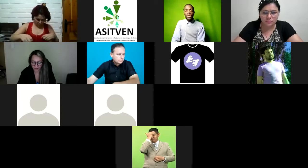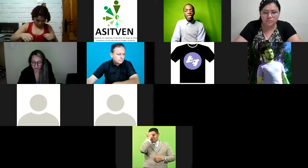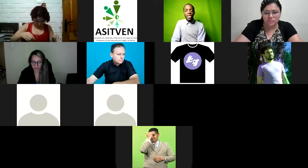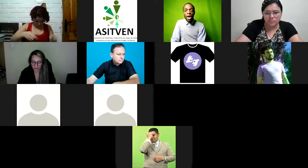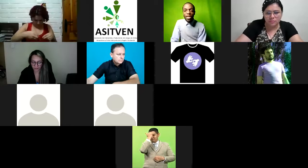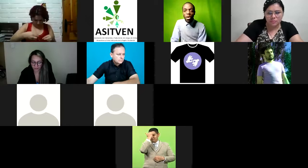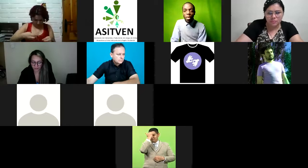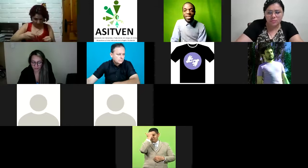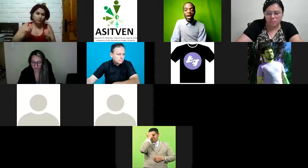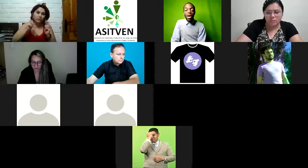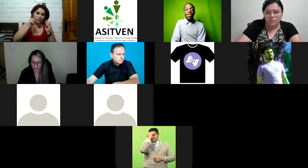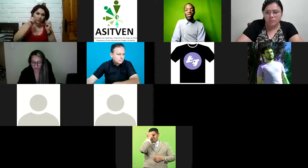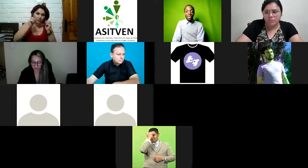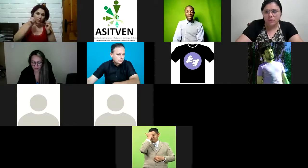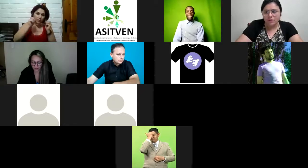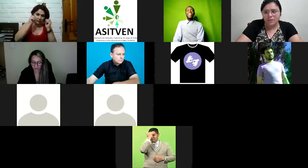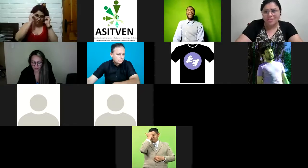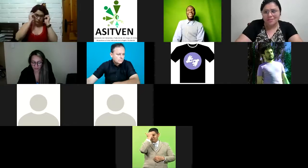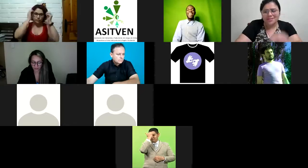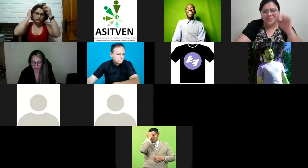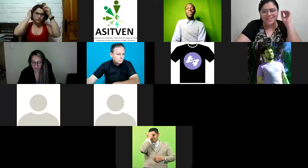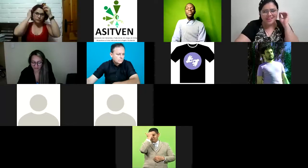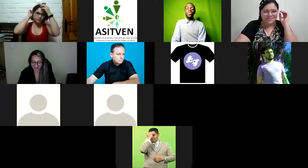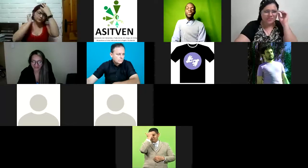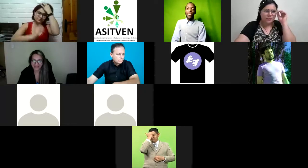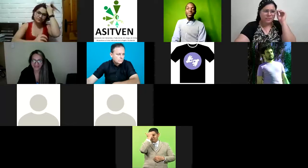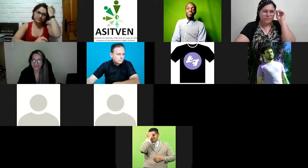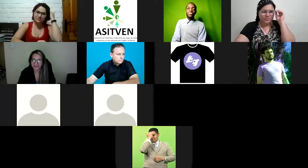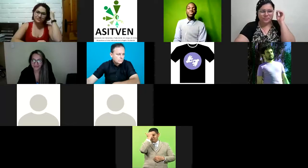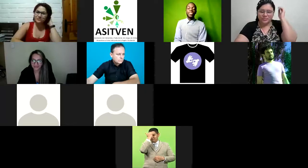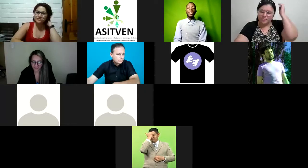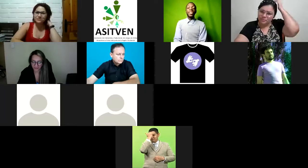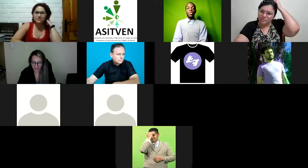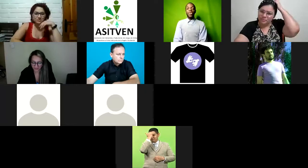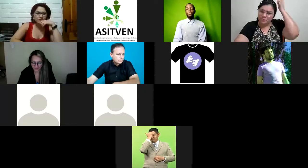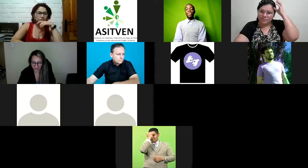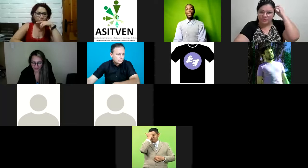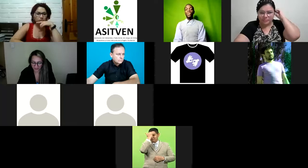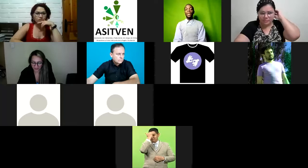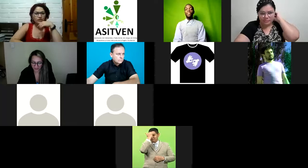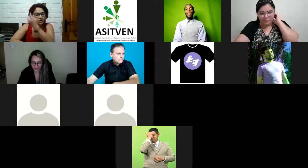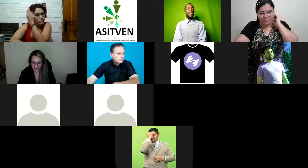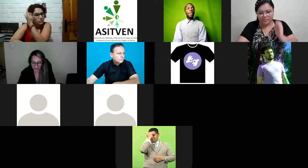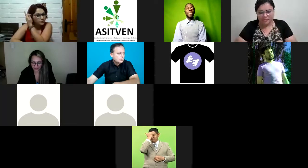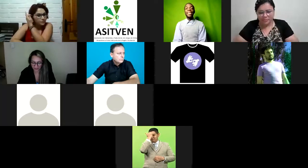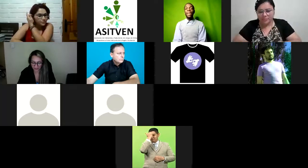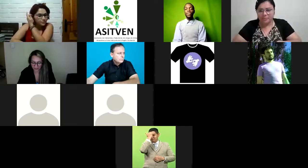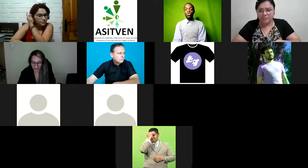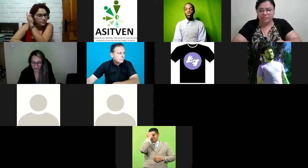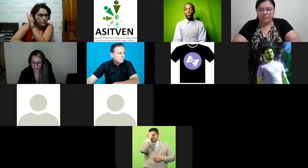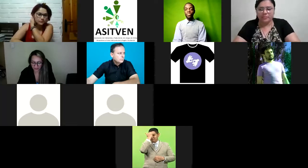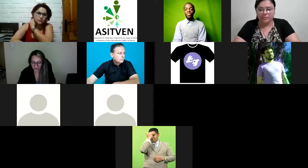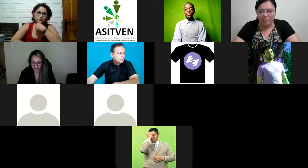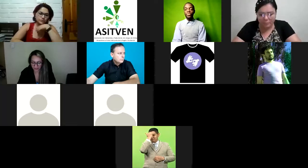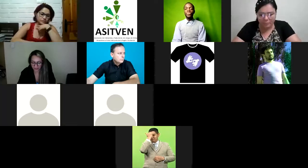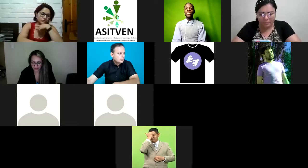hacerlo, no sé si Joanny lo pase porque Joanny lo tiene por ahí. Sí, dale, yo lo paso. Por favor, es una página que se llama